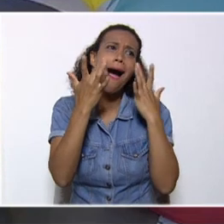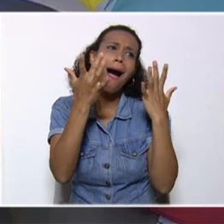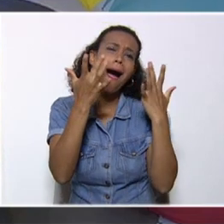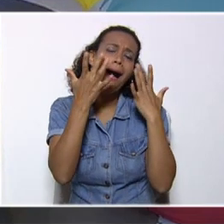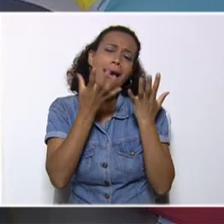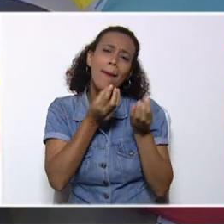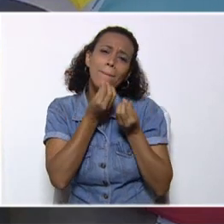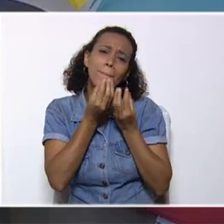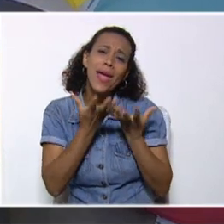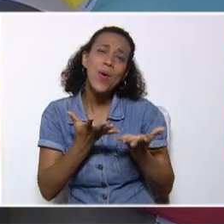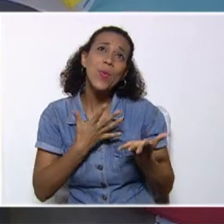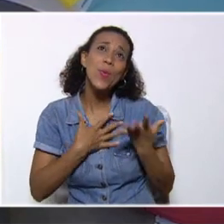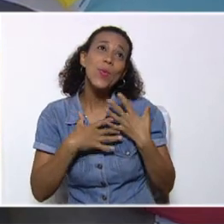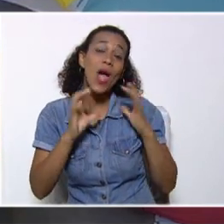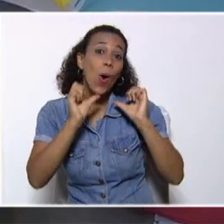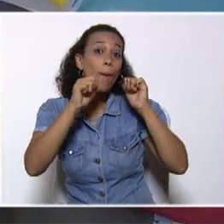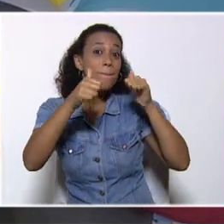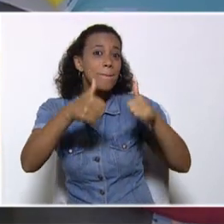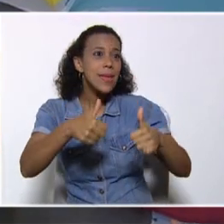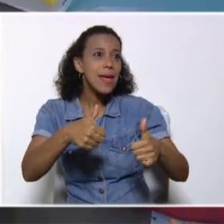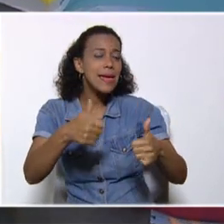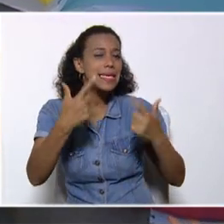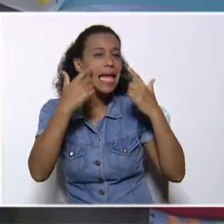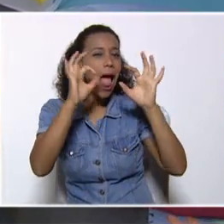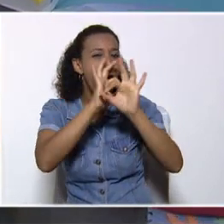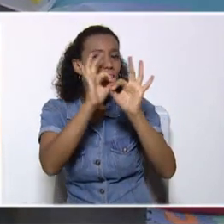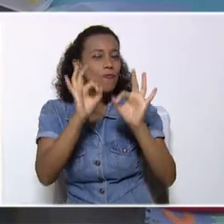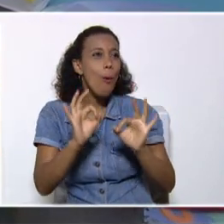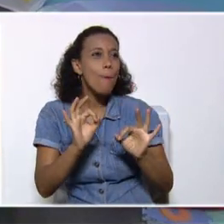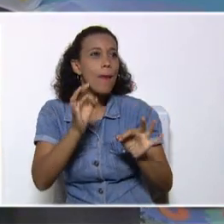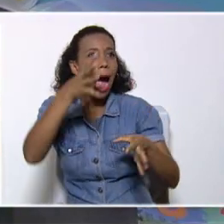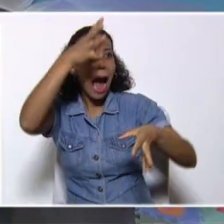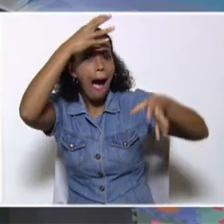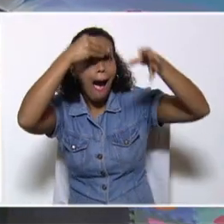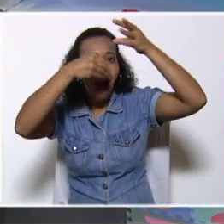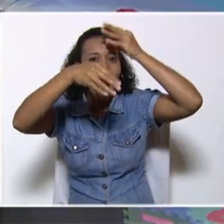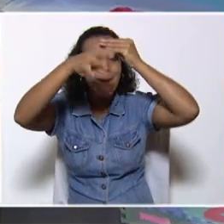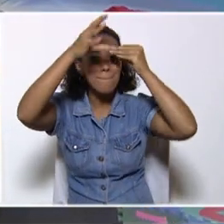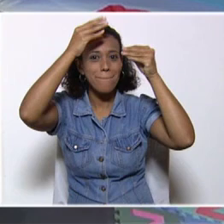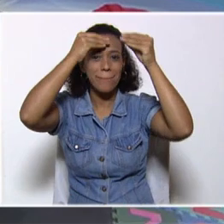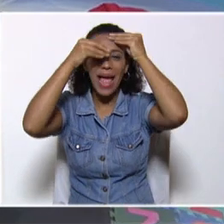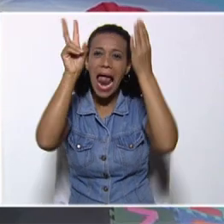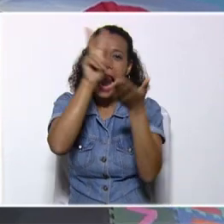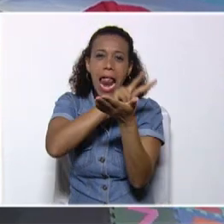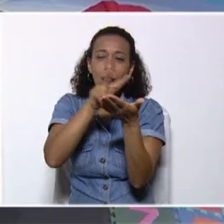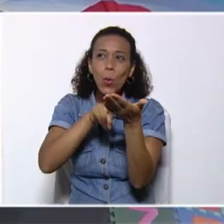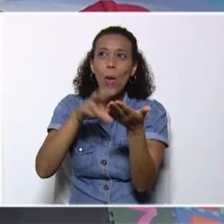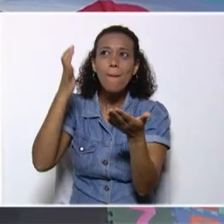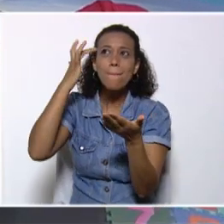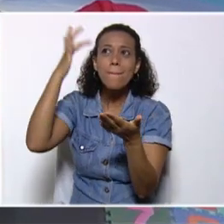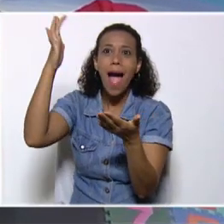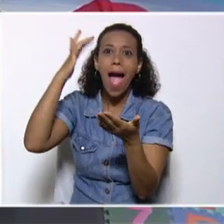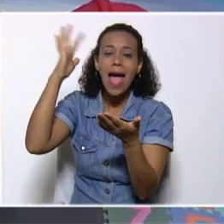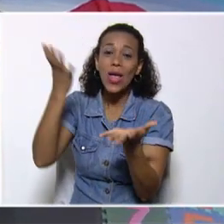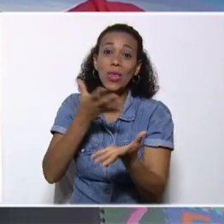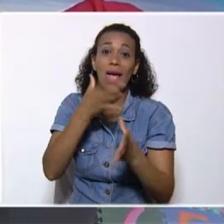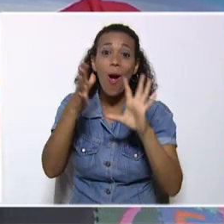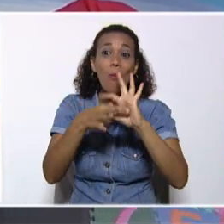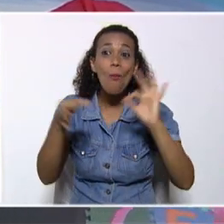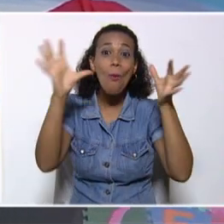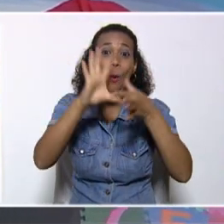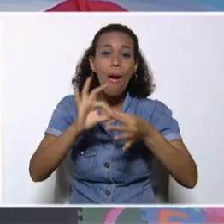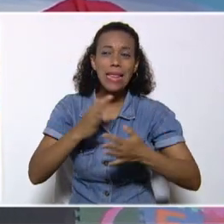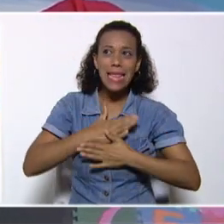van iniciando en ese hermoso proceso como lo es la lectura de cuentos